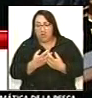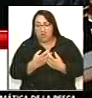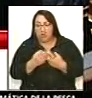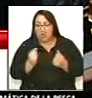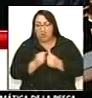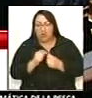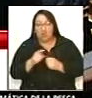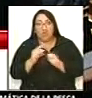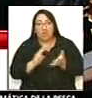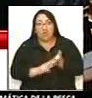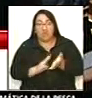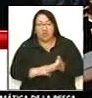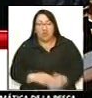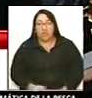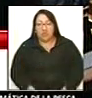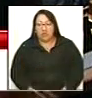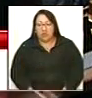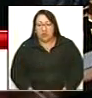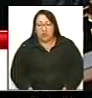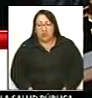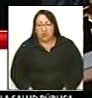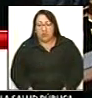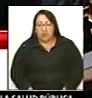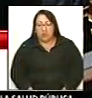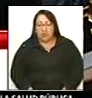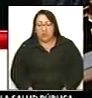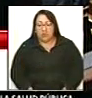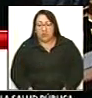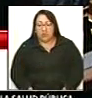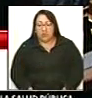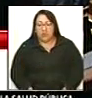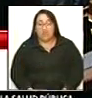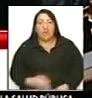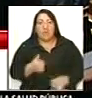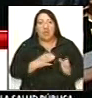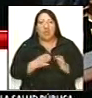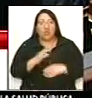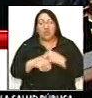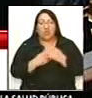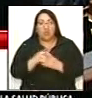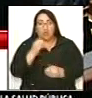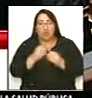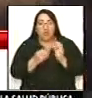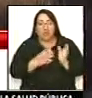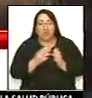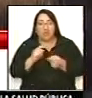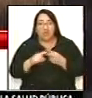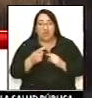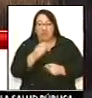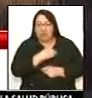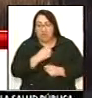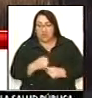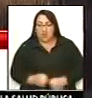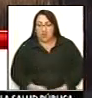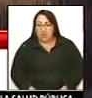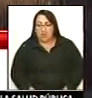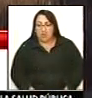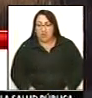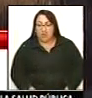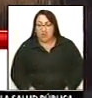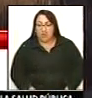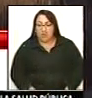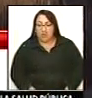que dijo el defensor del pueblo respecto al orden de las reformas que se plantean desde el Poder Ejecutivo,